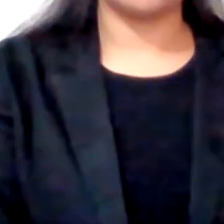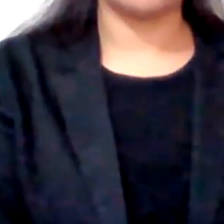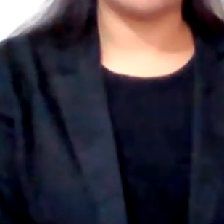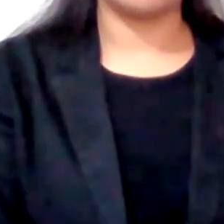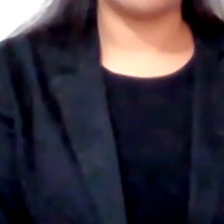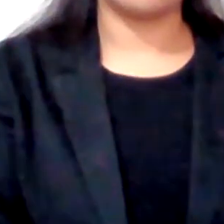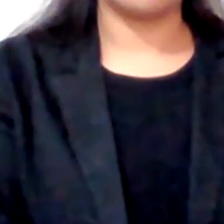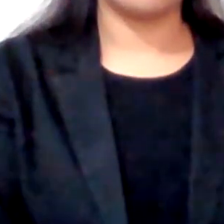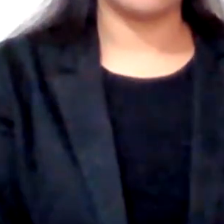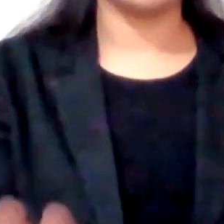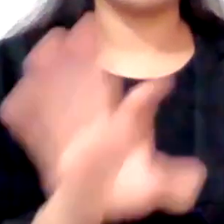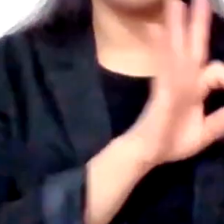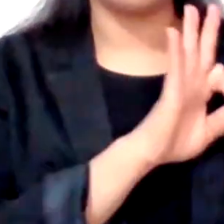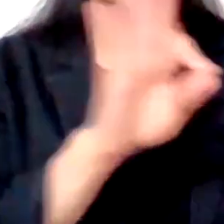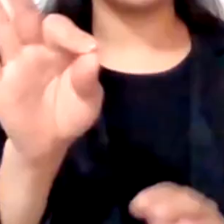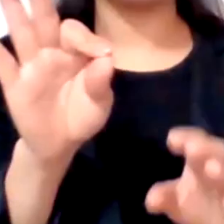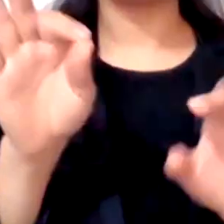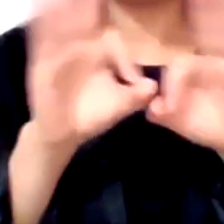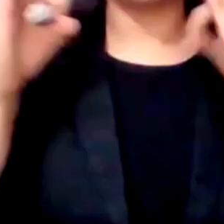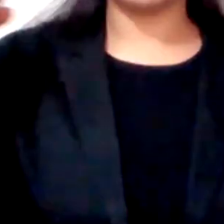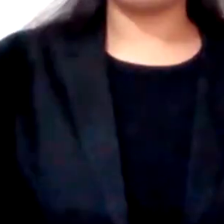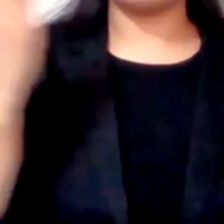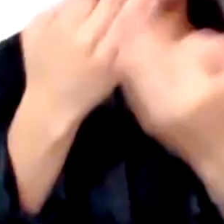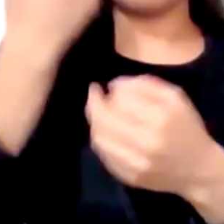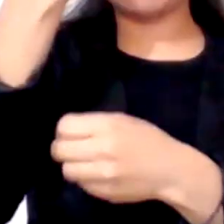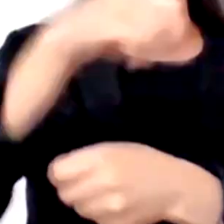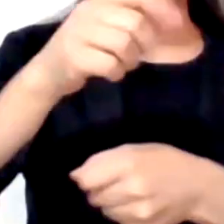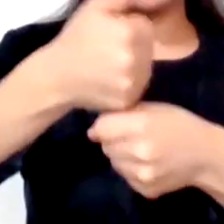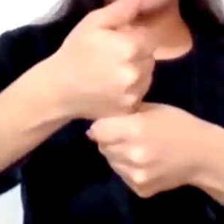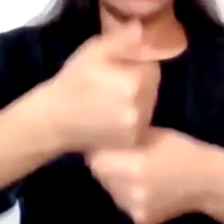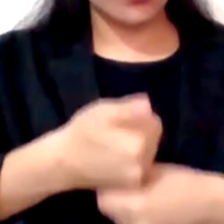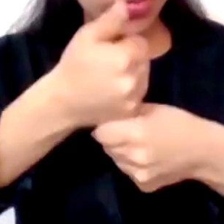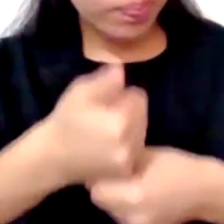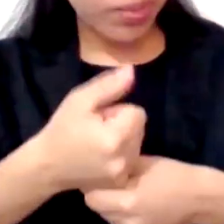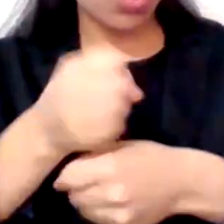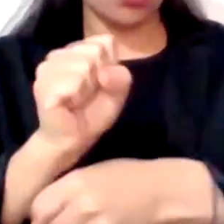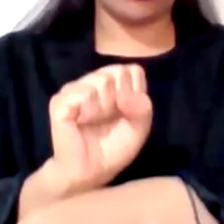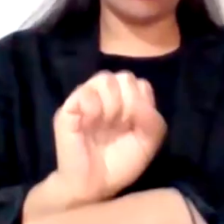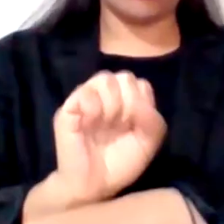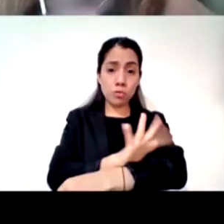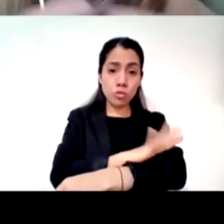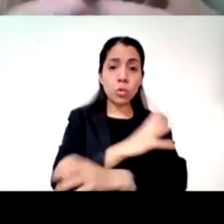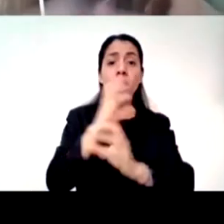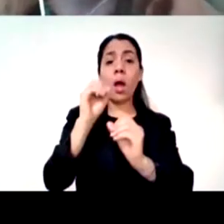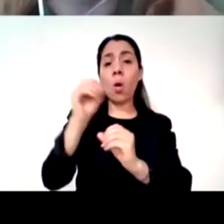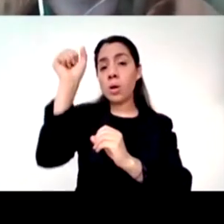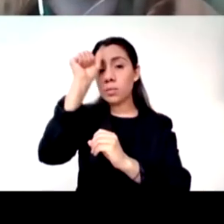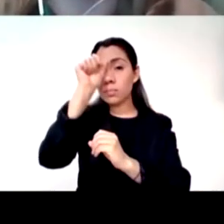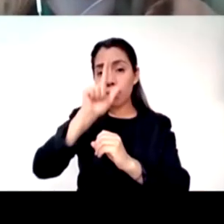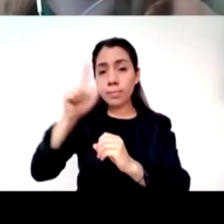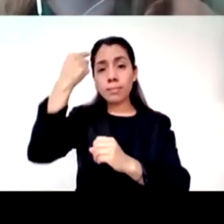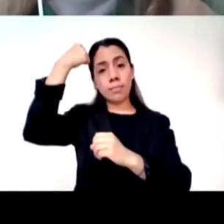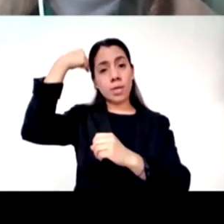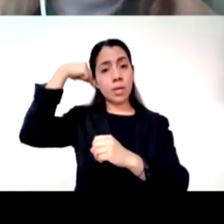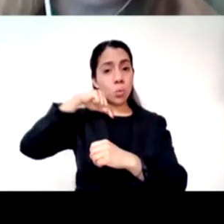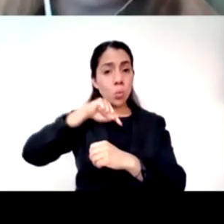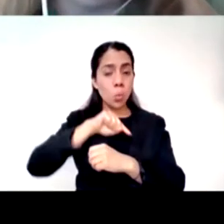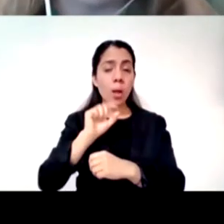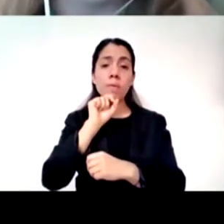hablado mucho del sufrimiento emocional hemos hablado del sufrimiento espiritual hemos hablado del sufrimiento